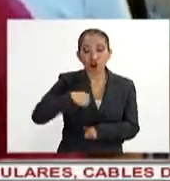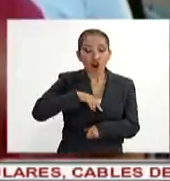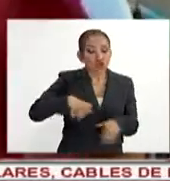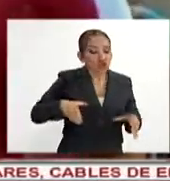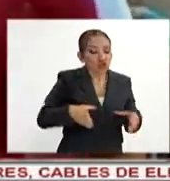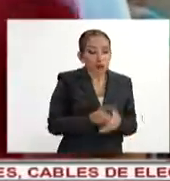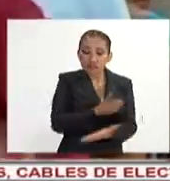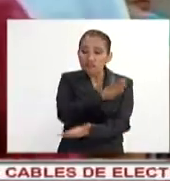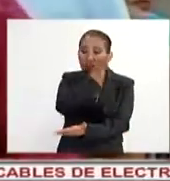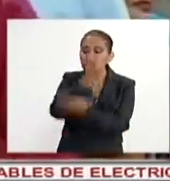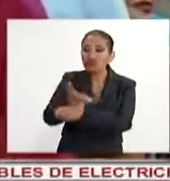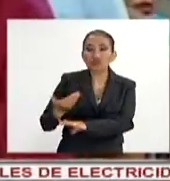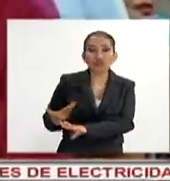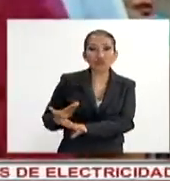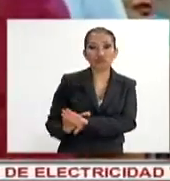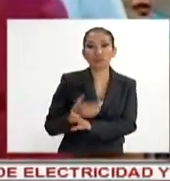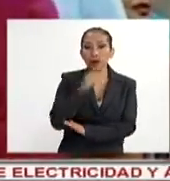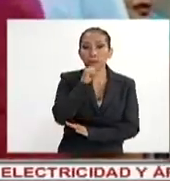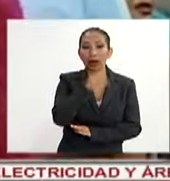nosotros iríamos al combate.